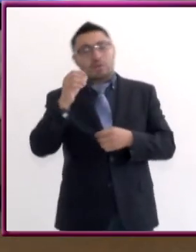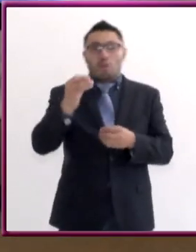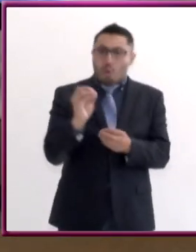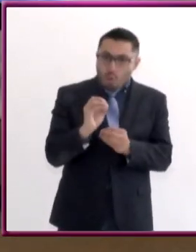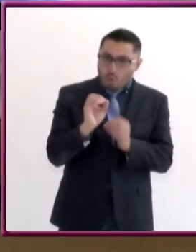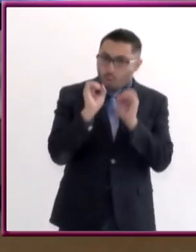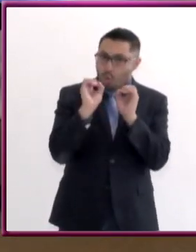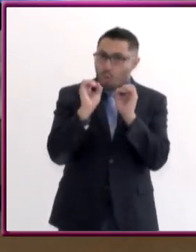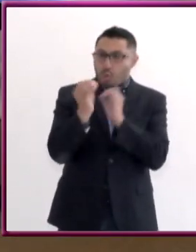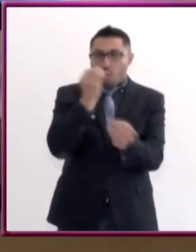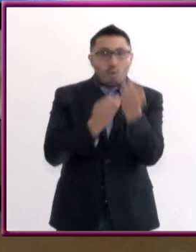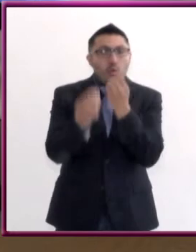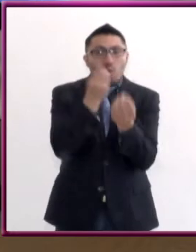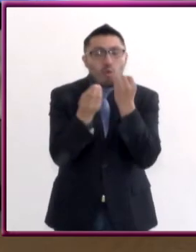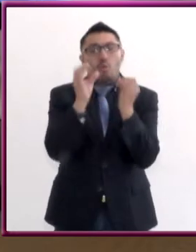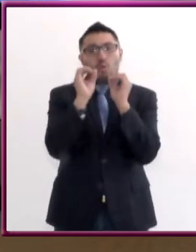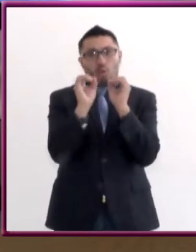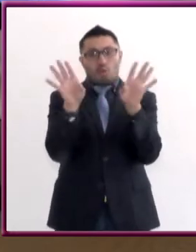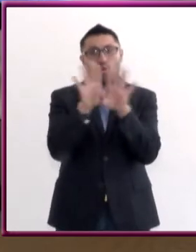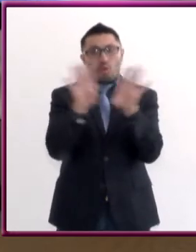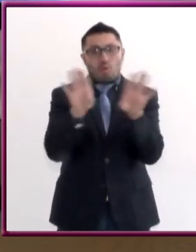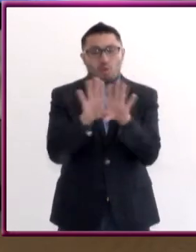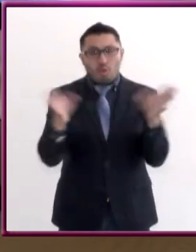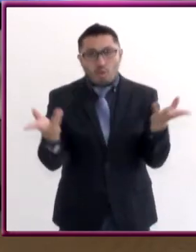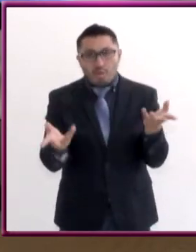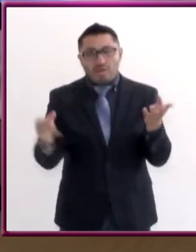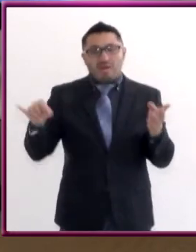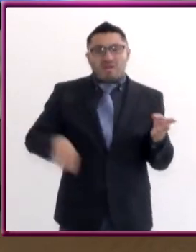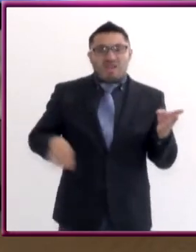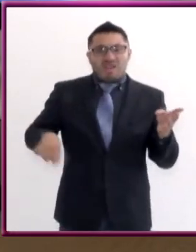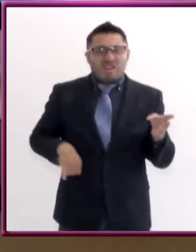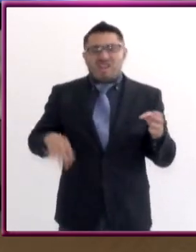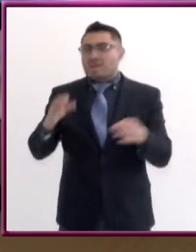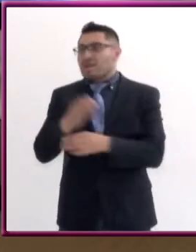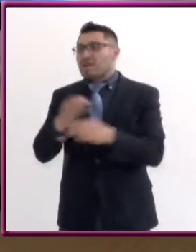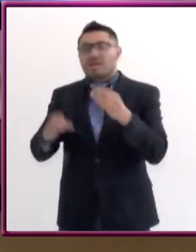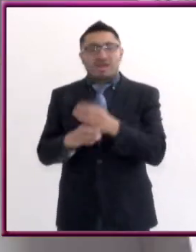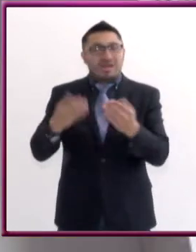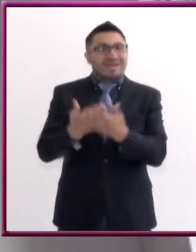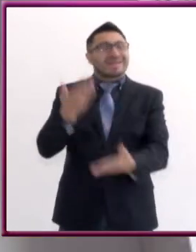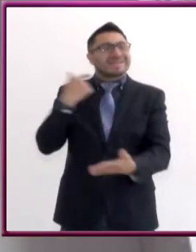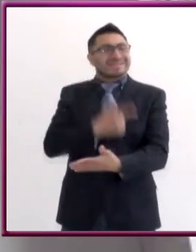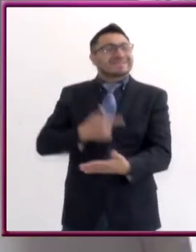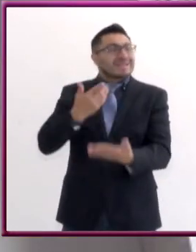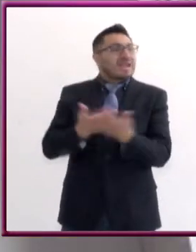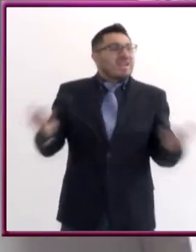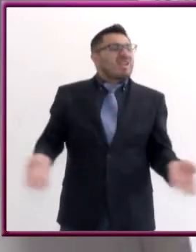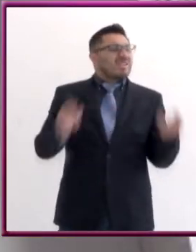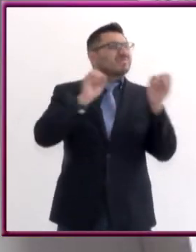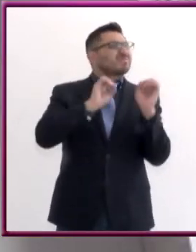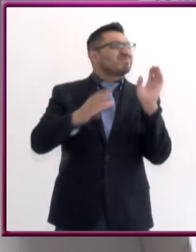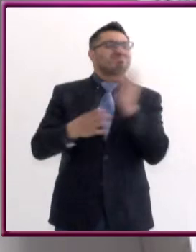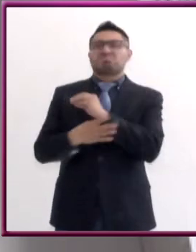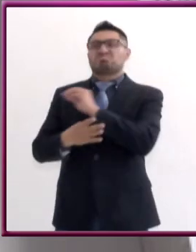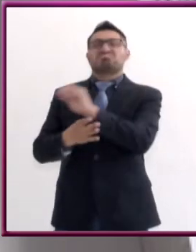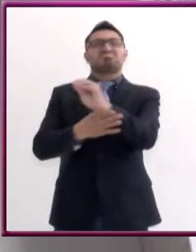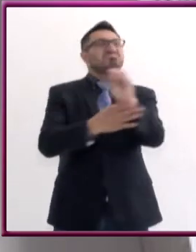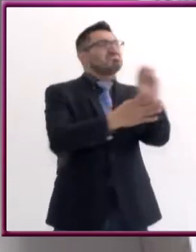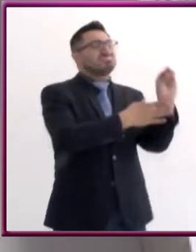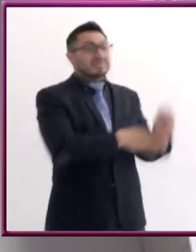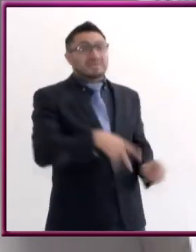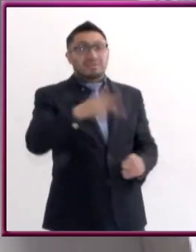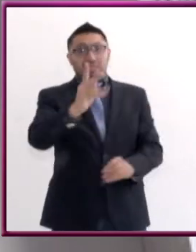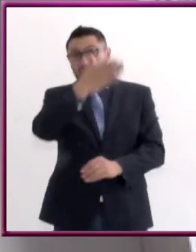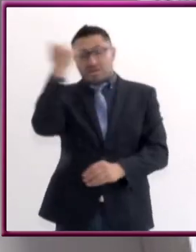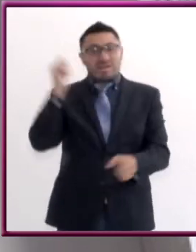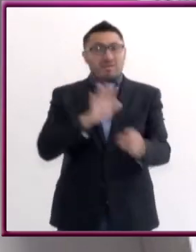de la alimentación, ¿no? O ir perdiendo el interés por las cosas que antes le interesaban, pero no